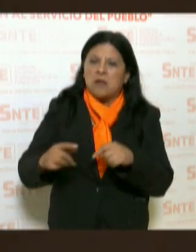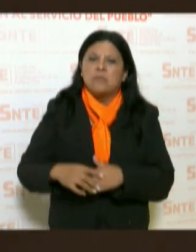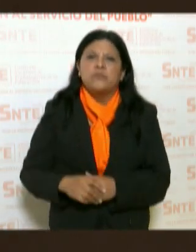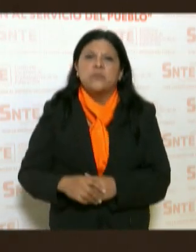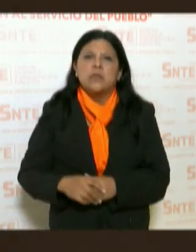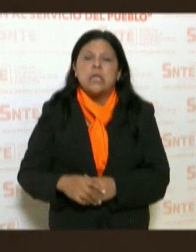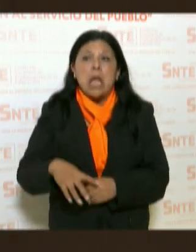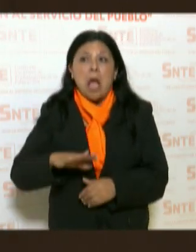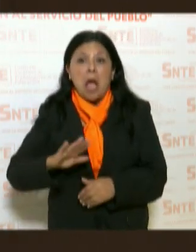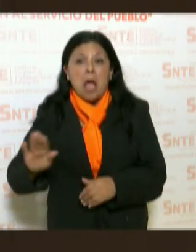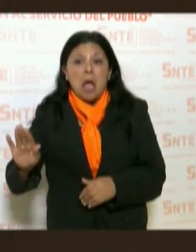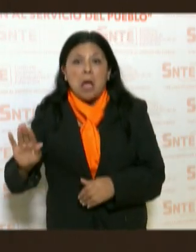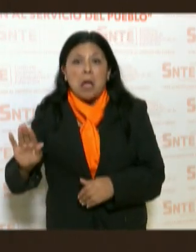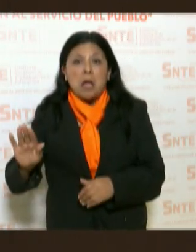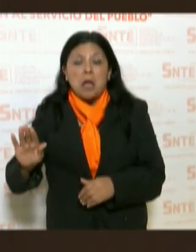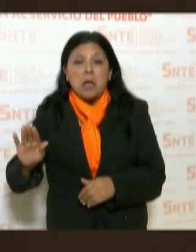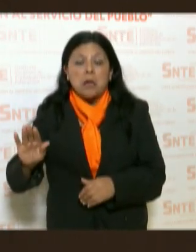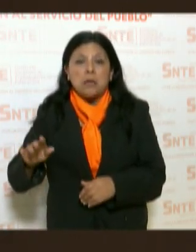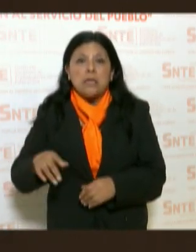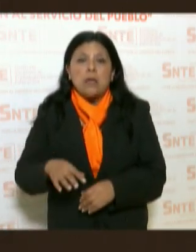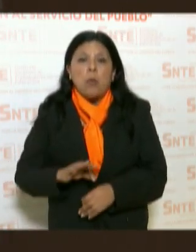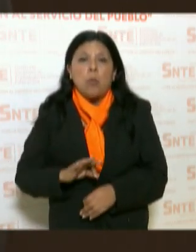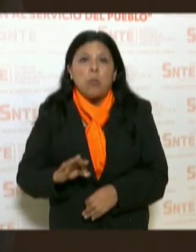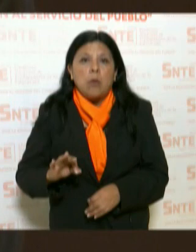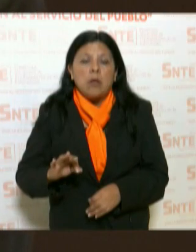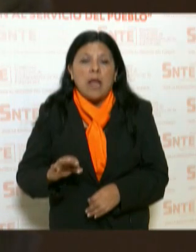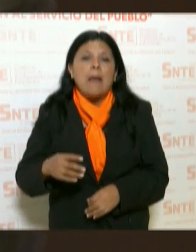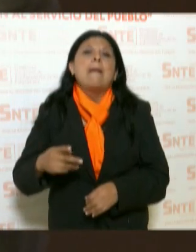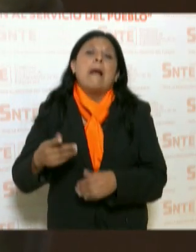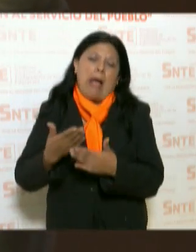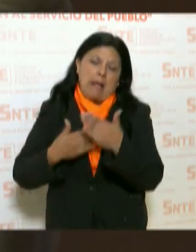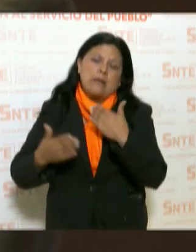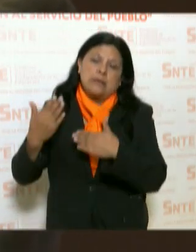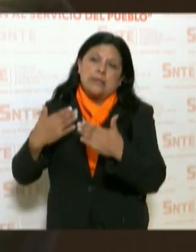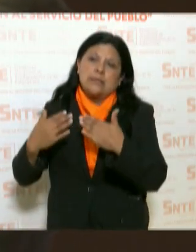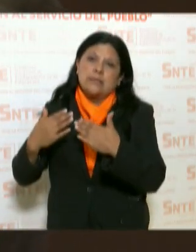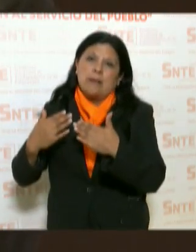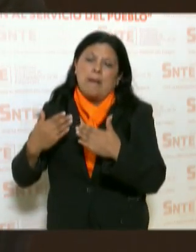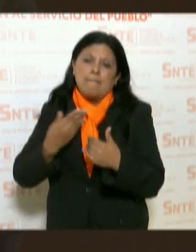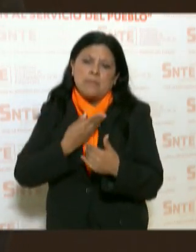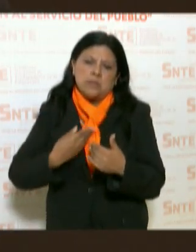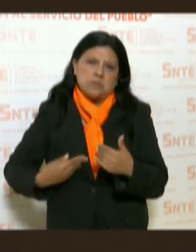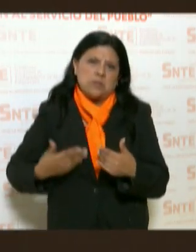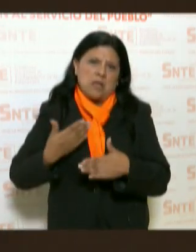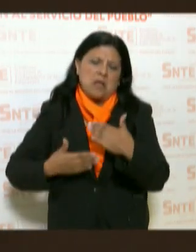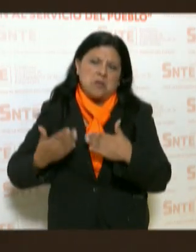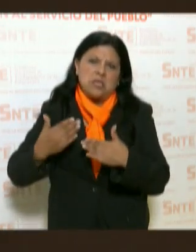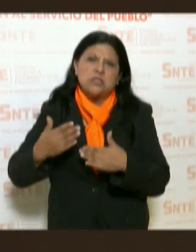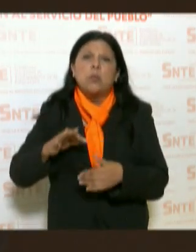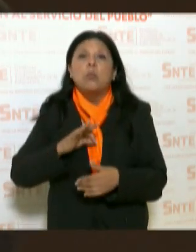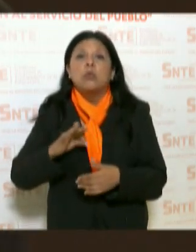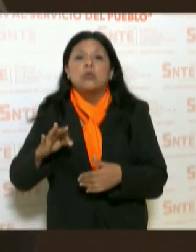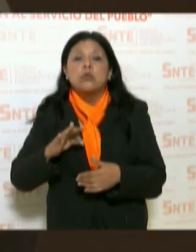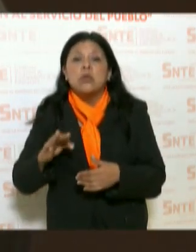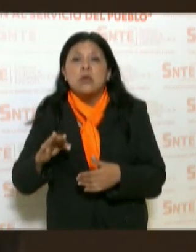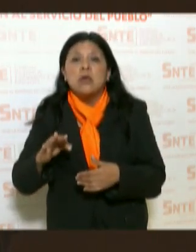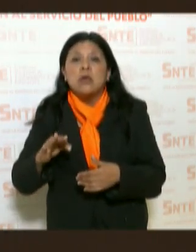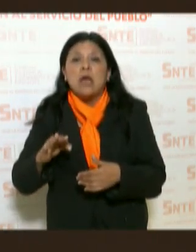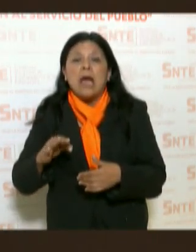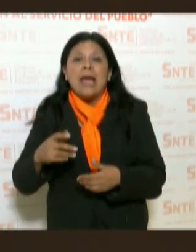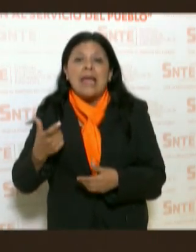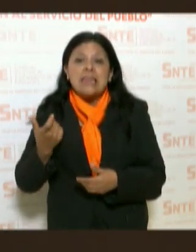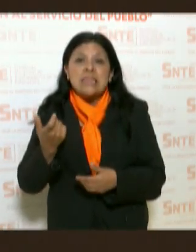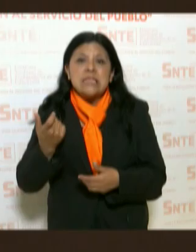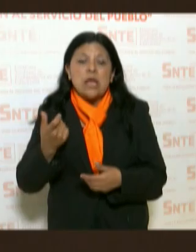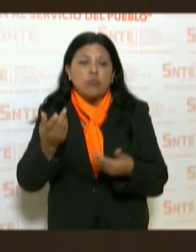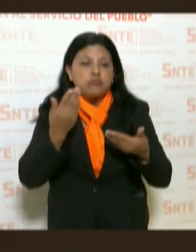aprobó, el presidente de entonces impulsó el que se le entregara bastante dinero a